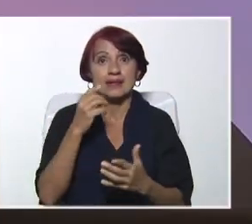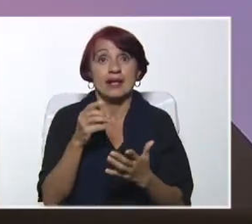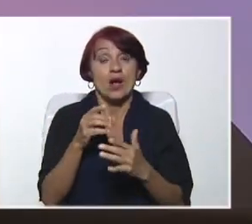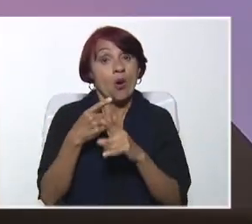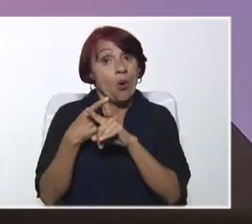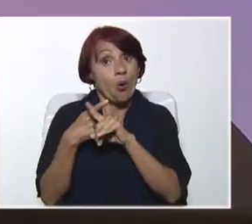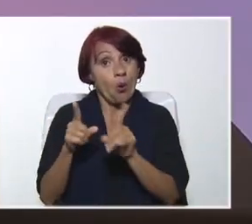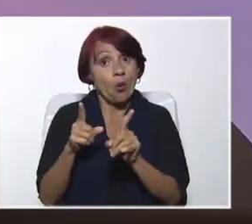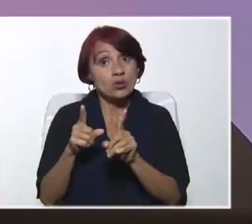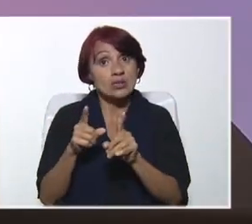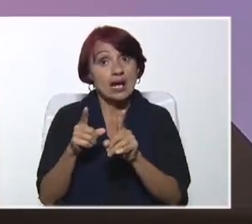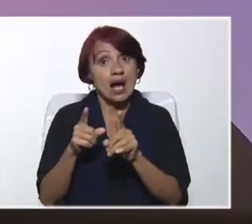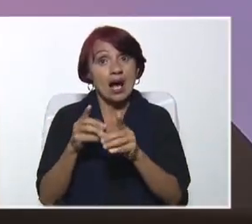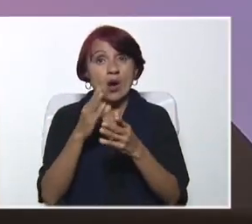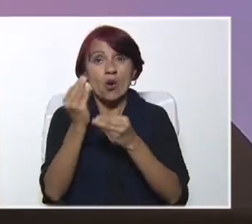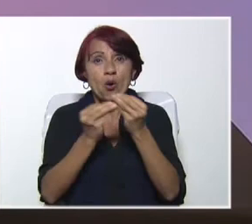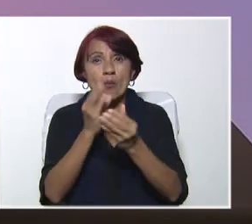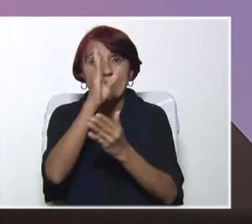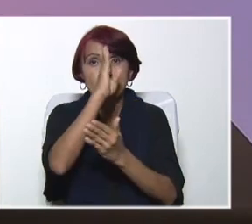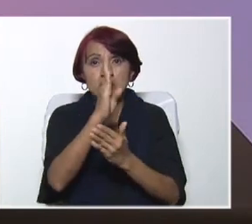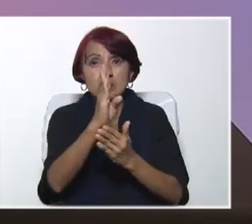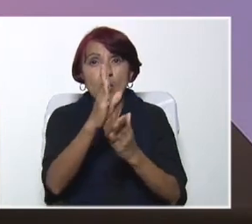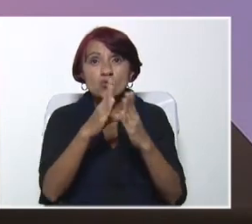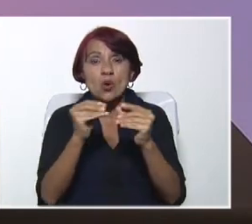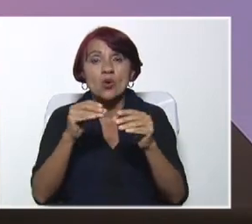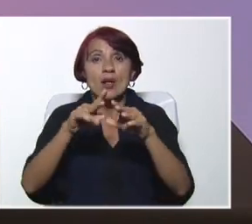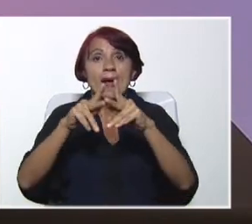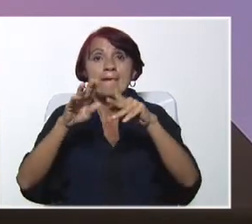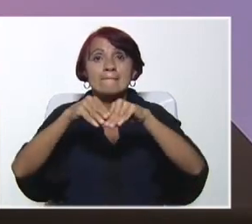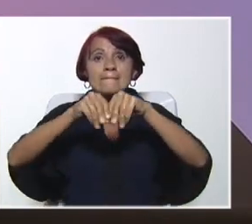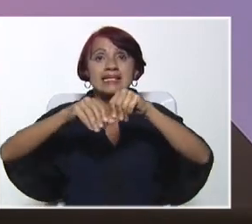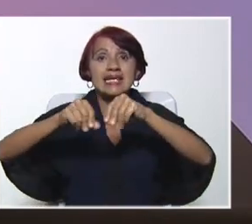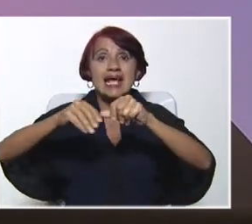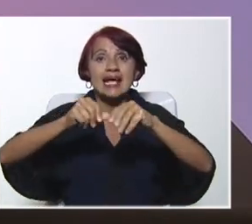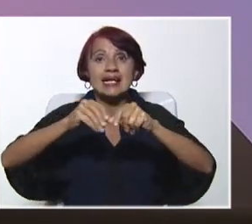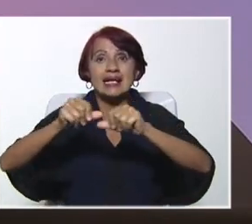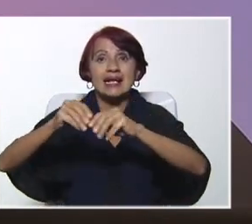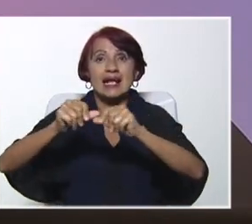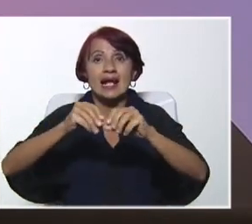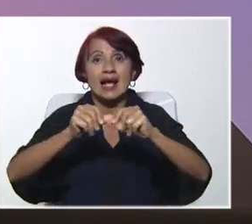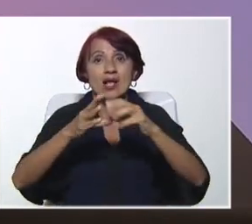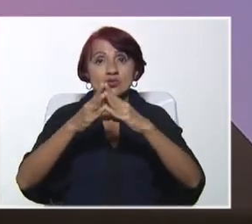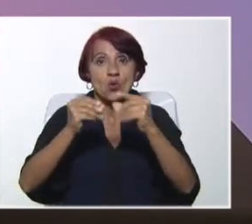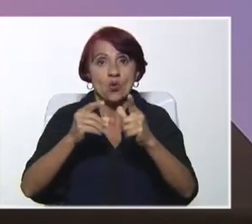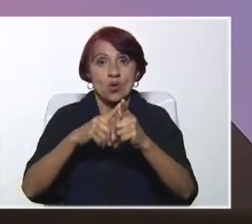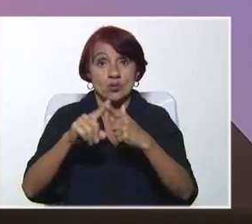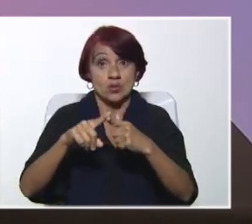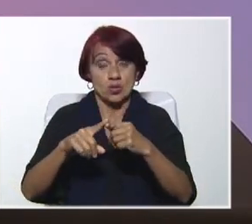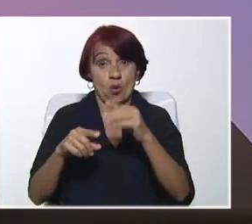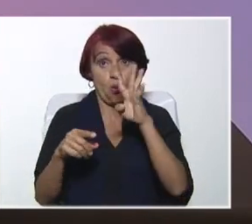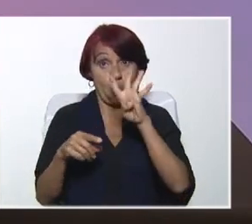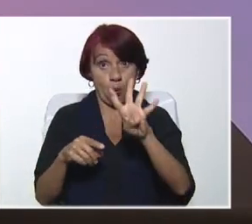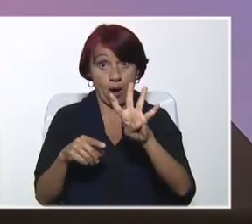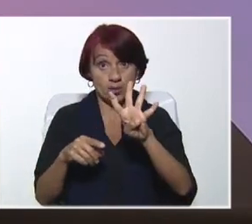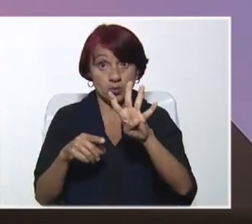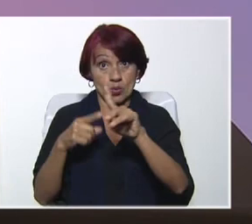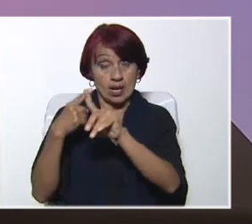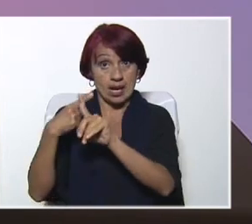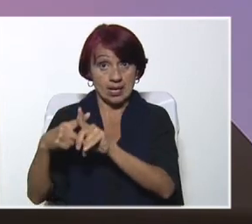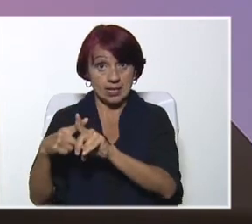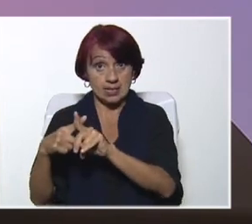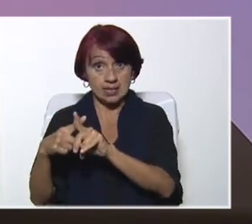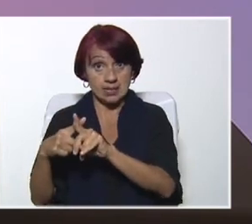La otra coordenada. Nuestro planeta Tierra. 4 en X y 4 en Y,